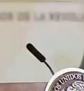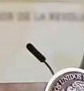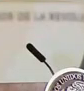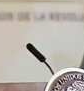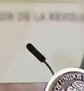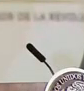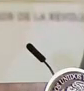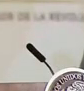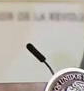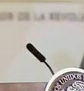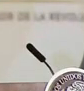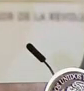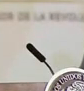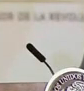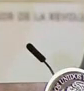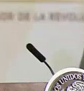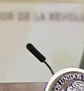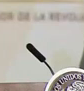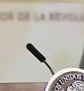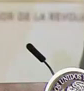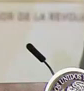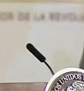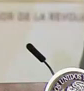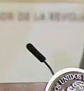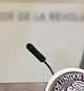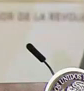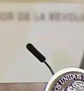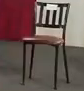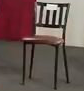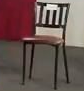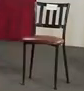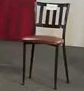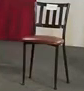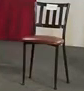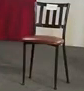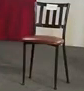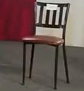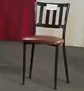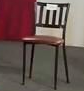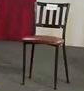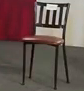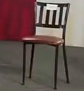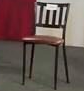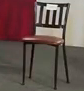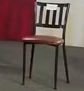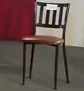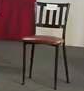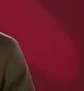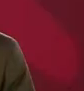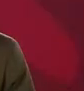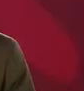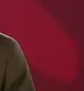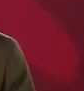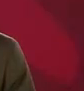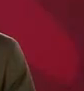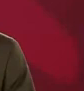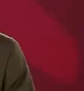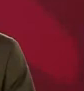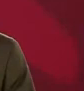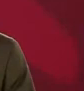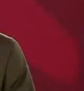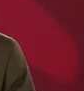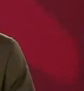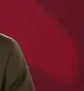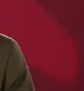impresionado con el gobierno determinar para invertir en las necesidades de las personas pobres, en particular las que trabajan en la